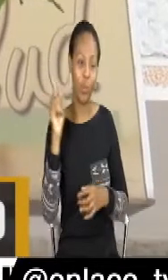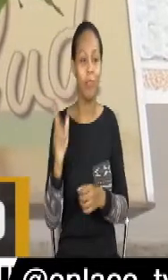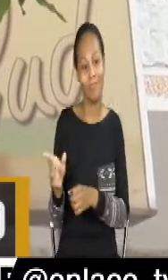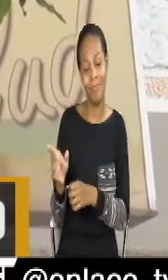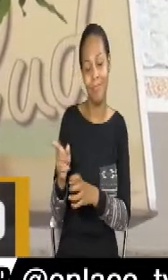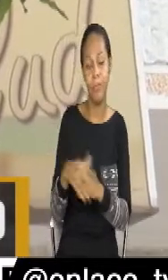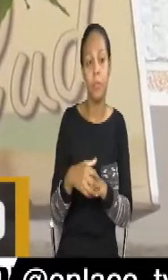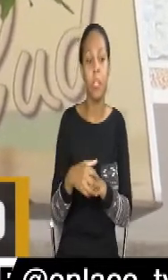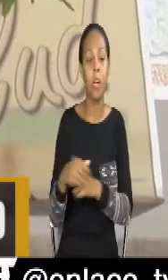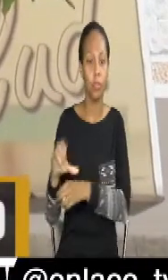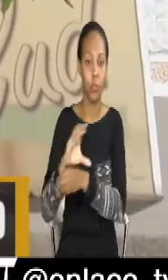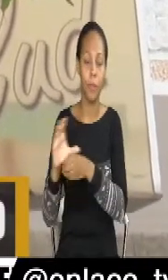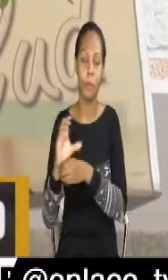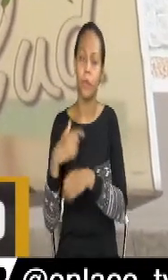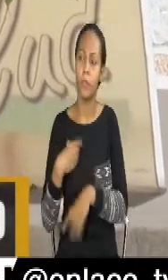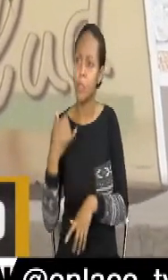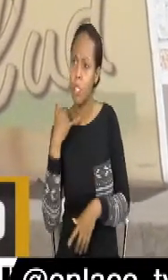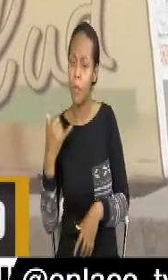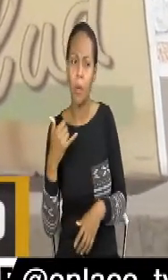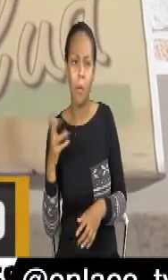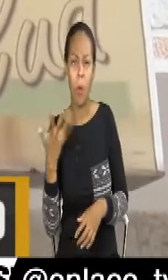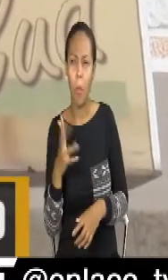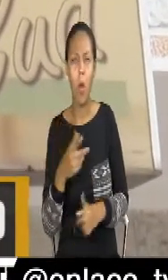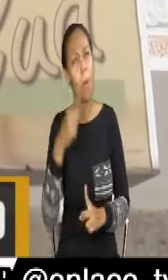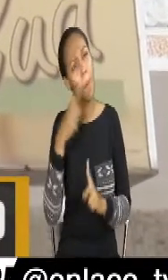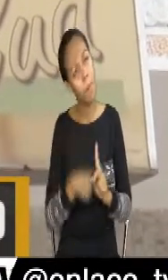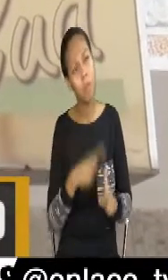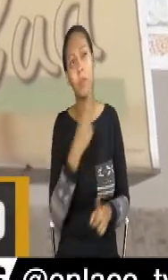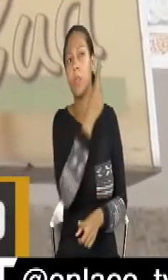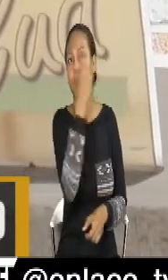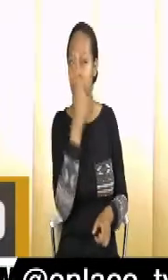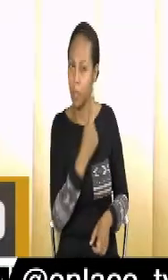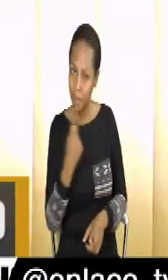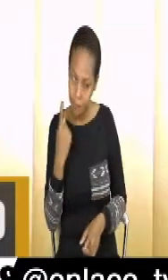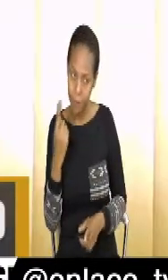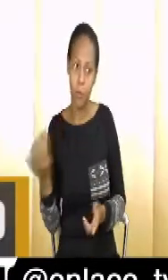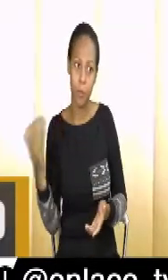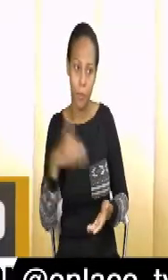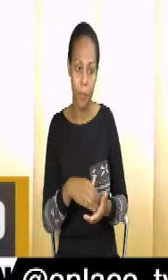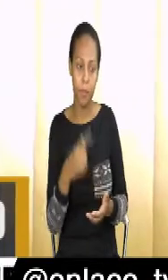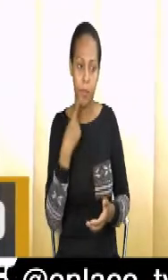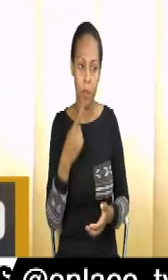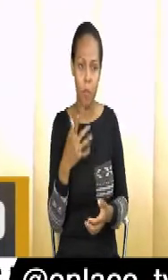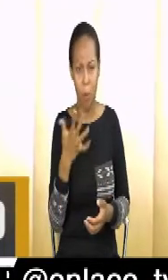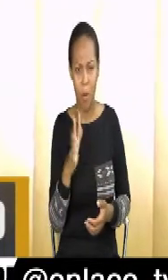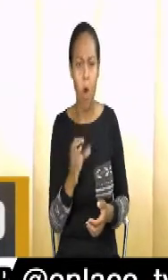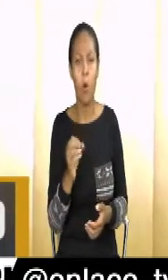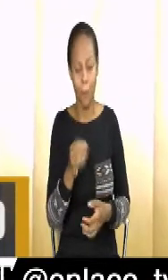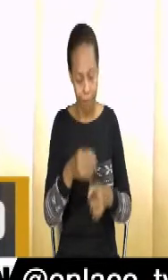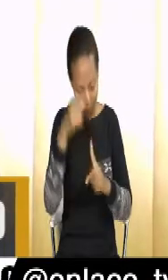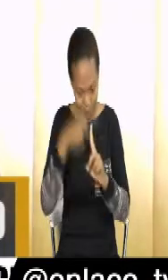mes de septiembre, déjame reviso, exactamente en el mes de octubre, el 6 de